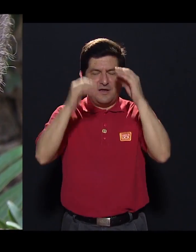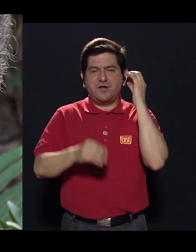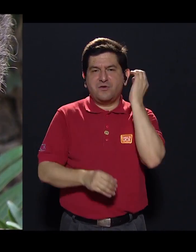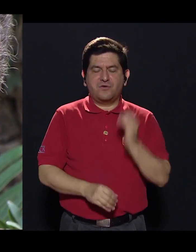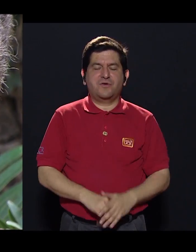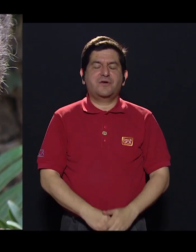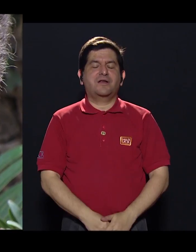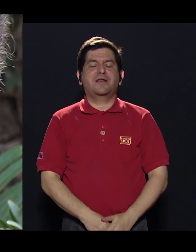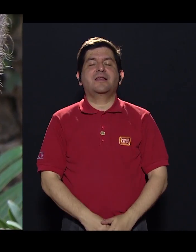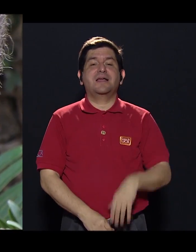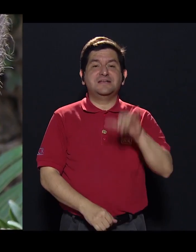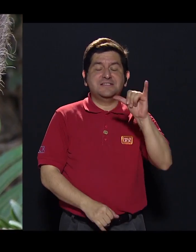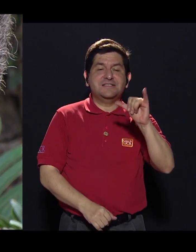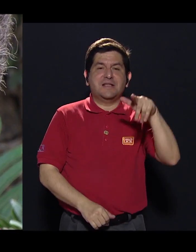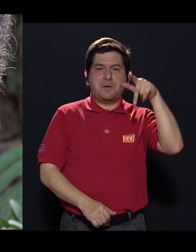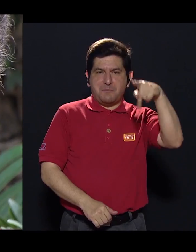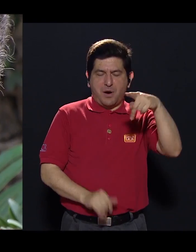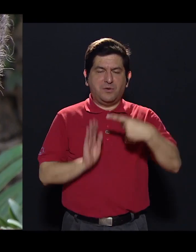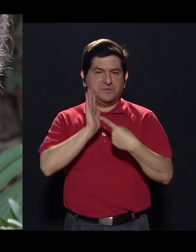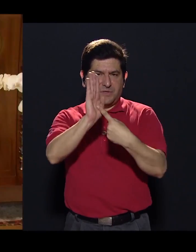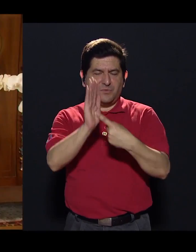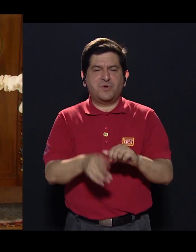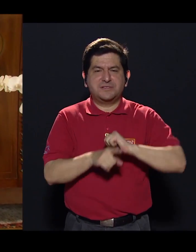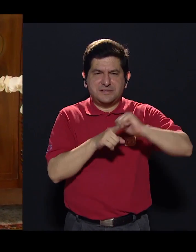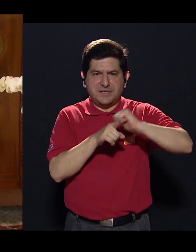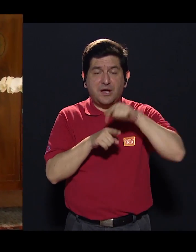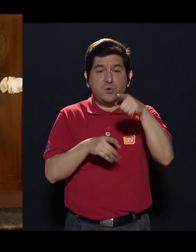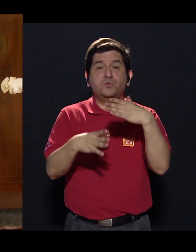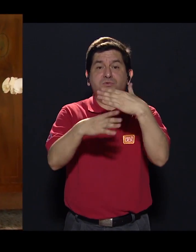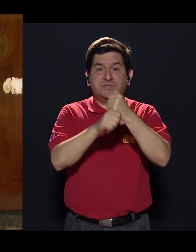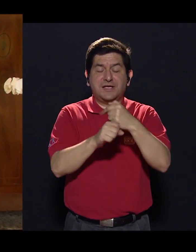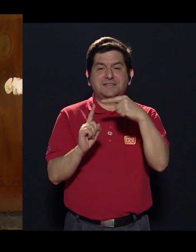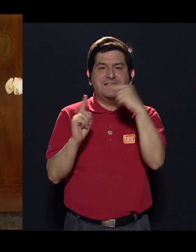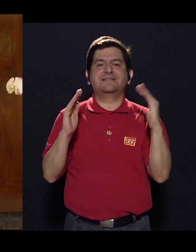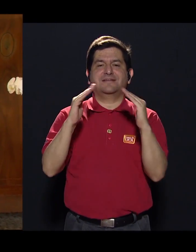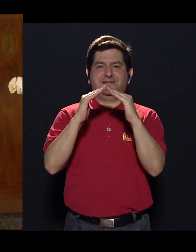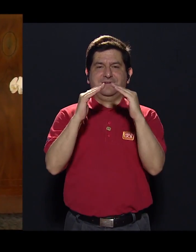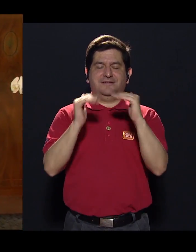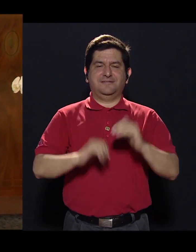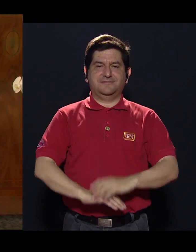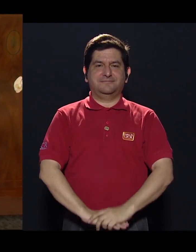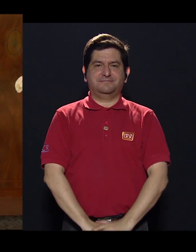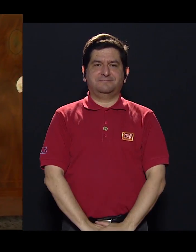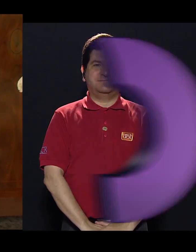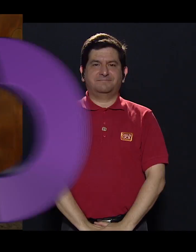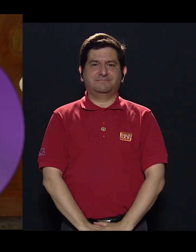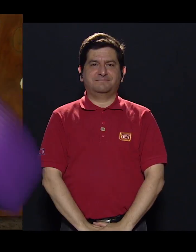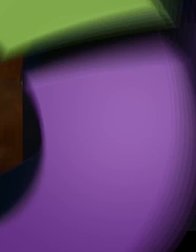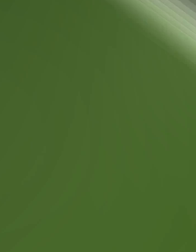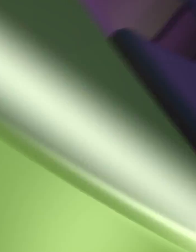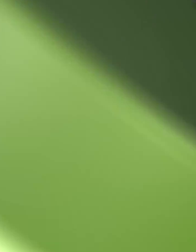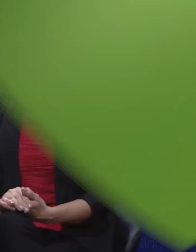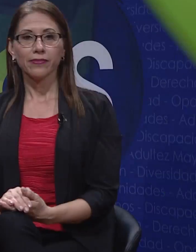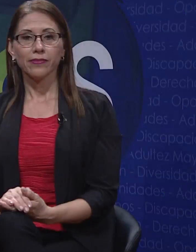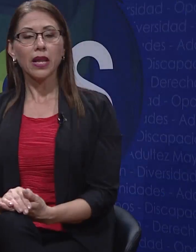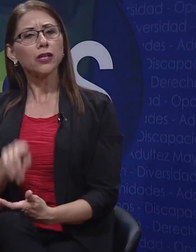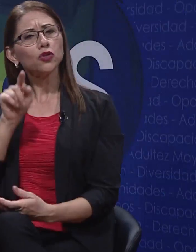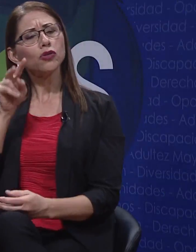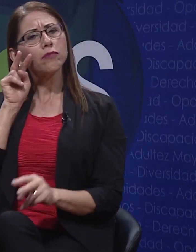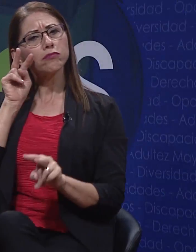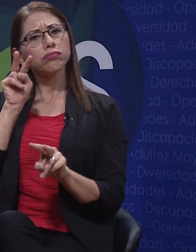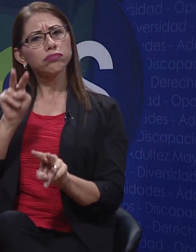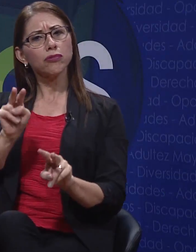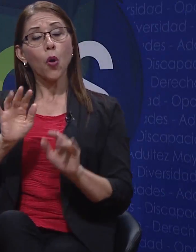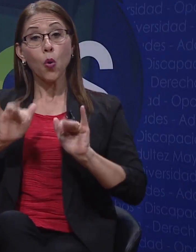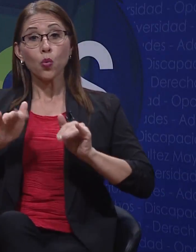Oro, donde la profesora Ghislaine Paulsen le enseña una rutina que usted podrá practicar desde casa. Si usted